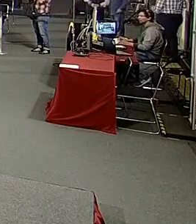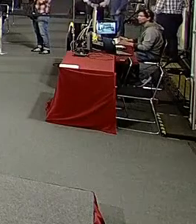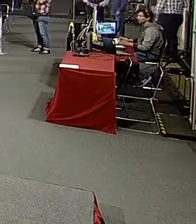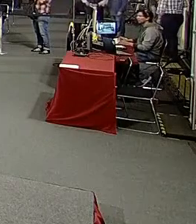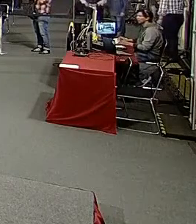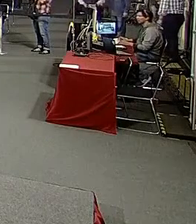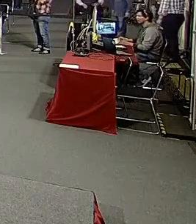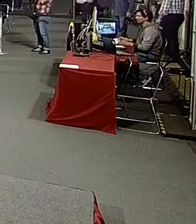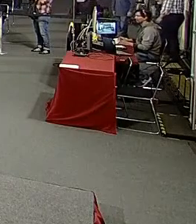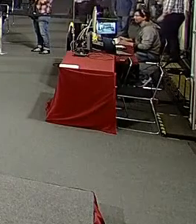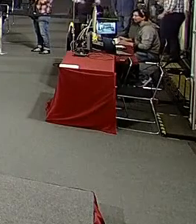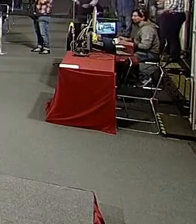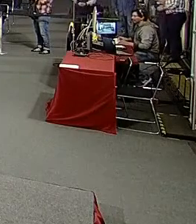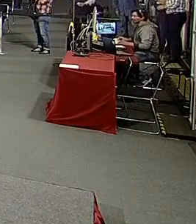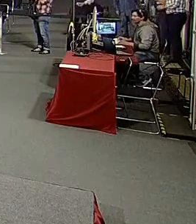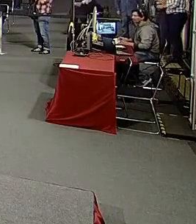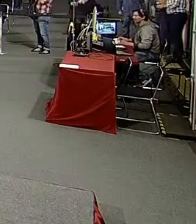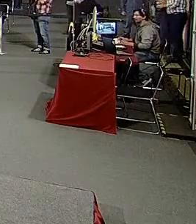Gracias.